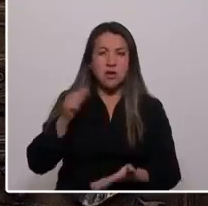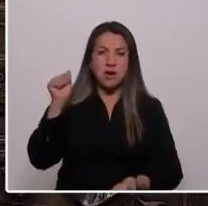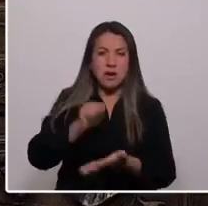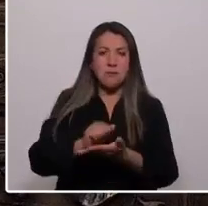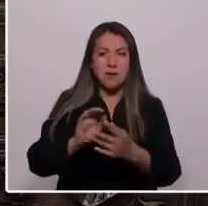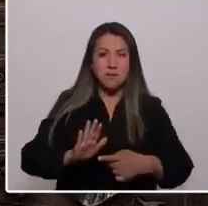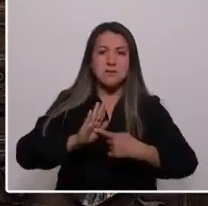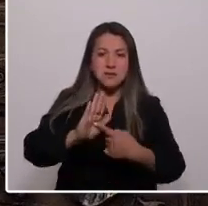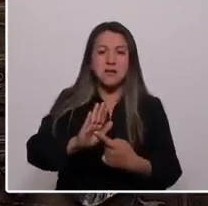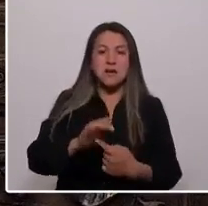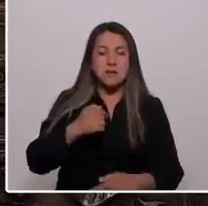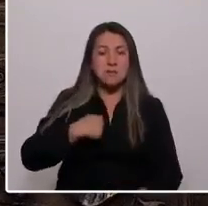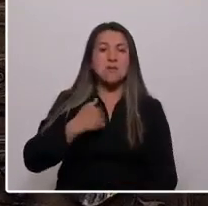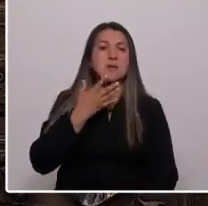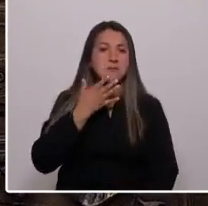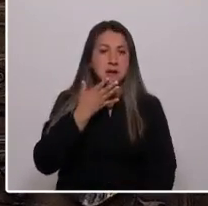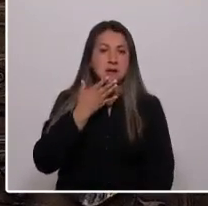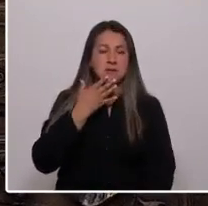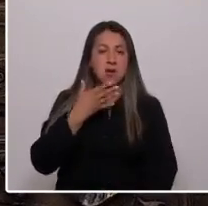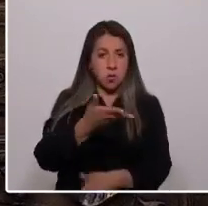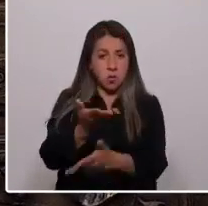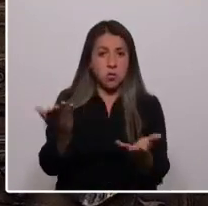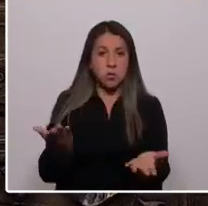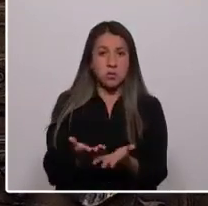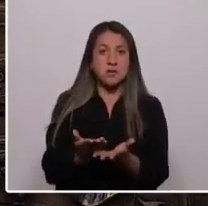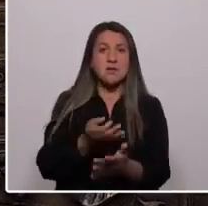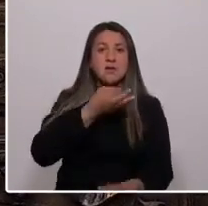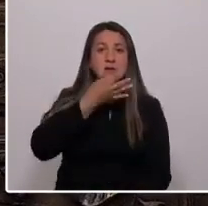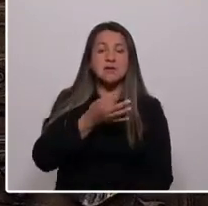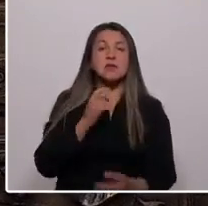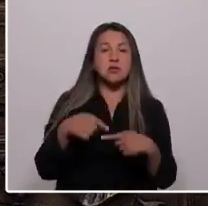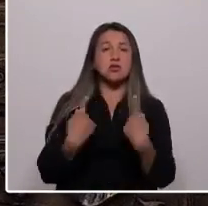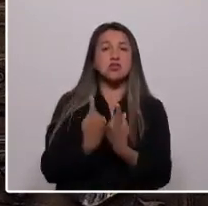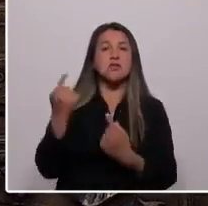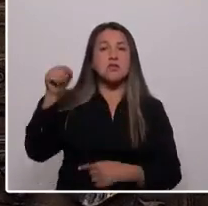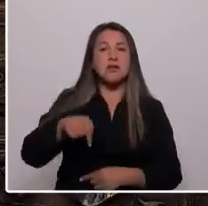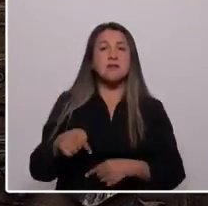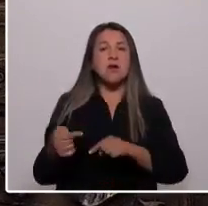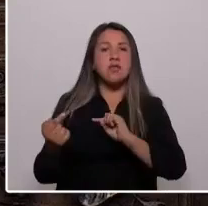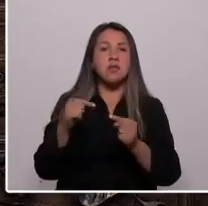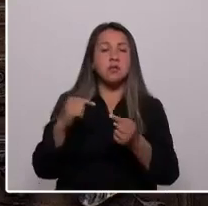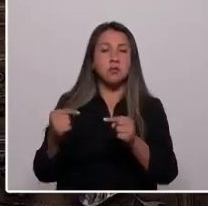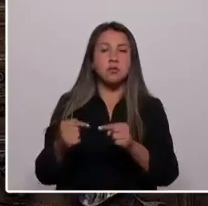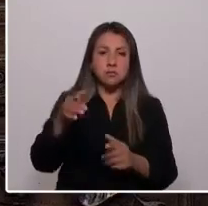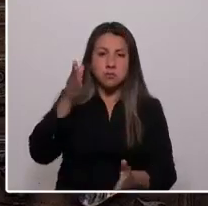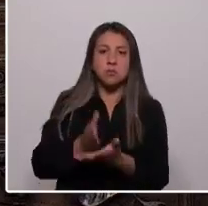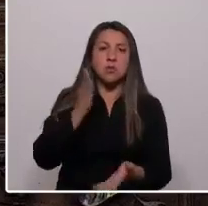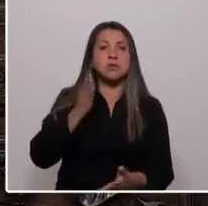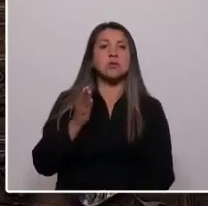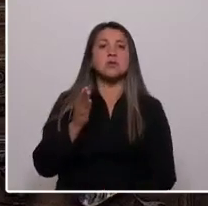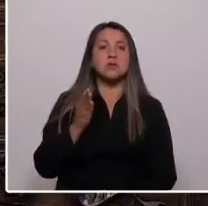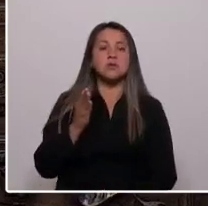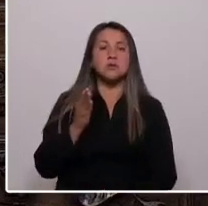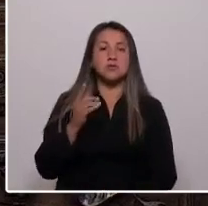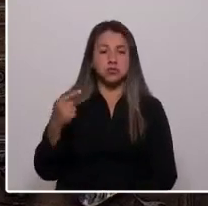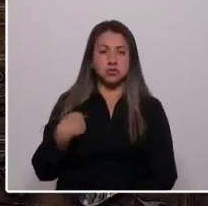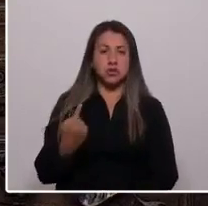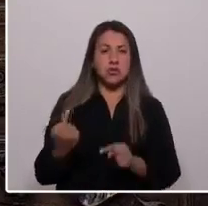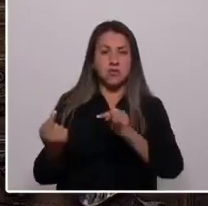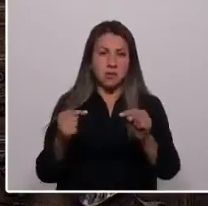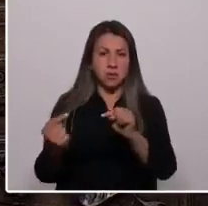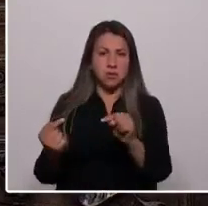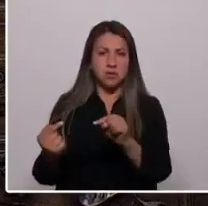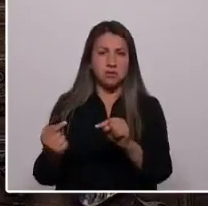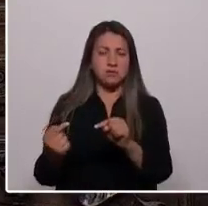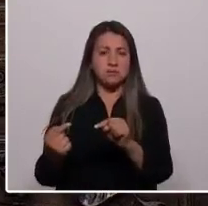mi mis palabras ante ustedes para decir que nosotros venimos a discutir la autodeterminación de los pueblos venimos a discutir